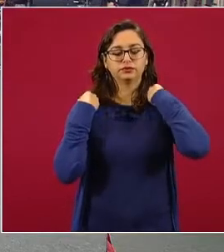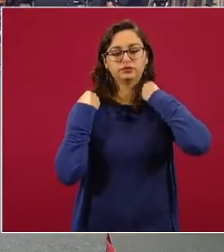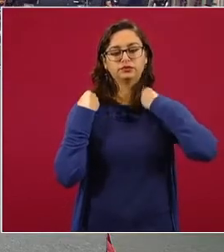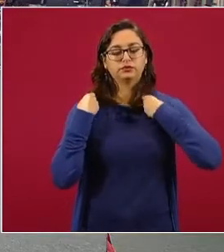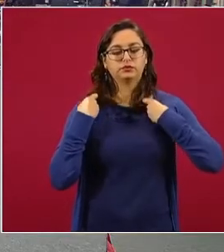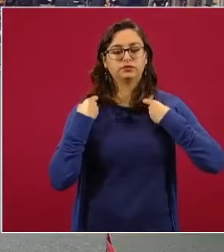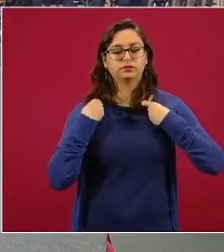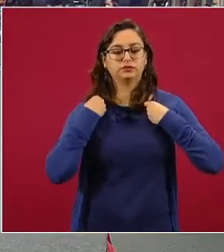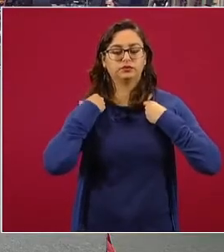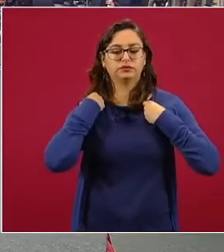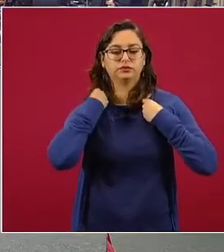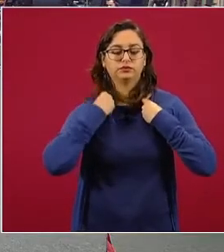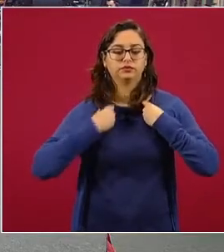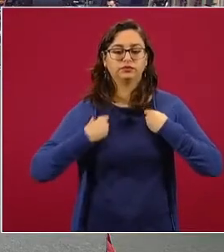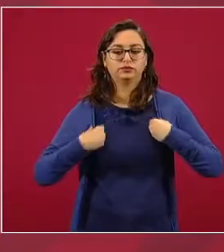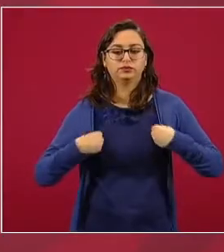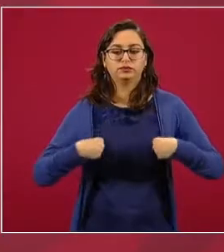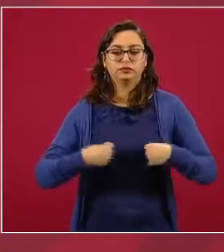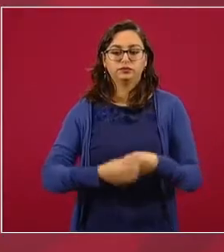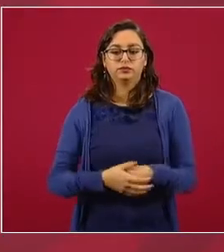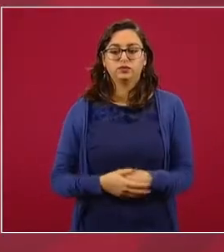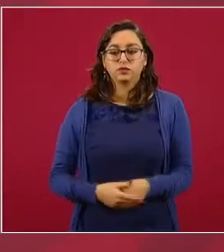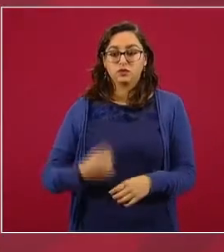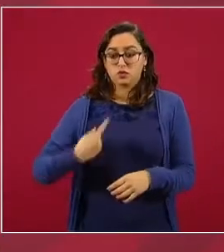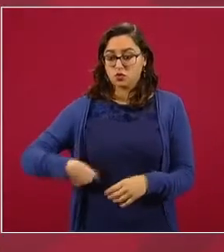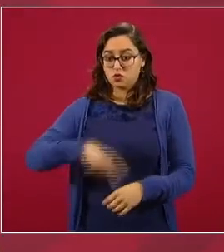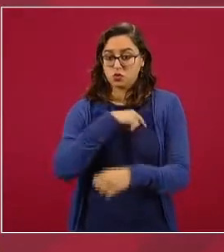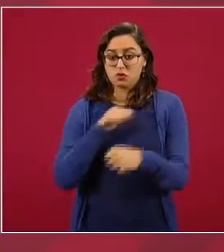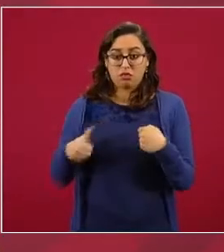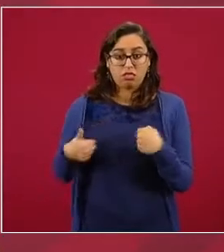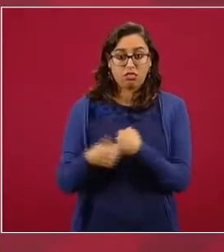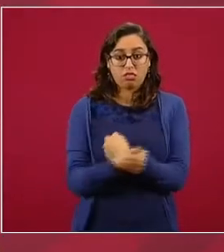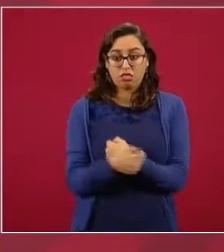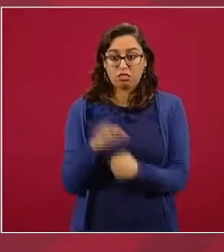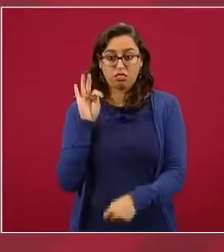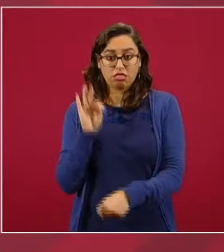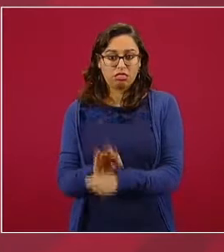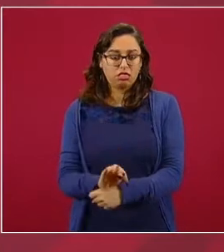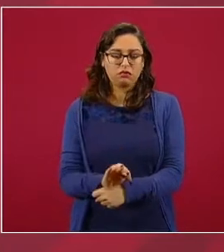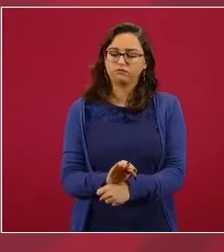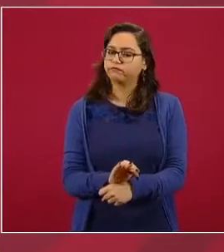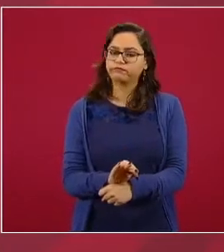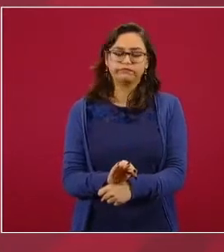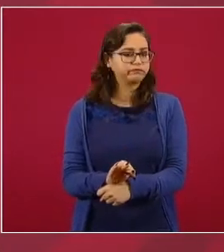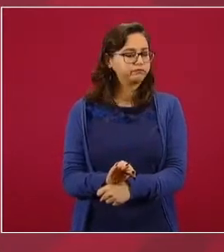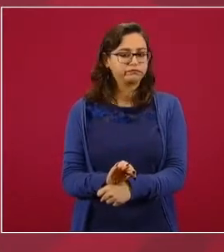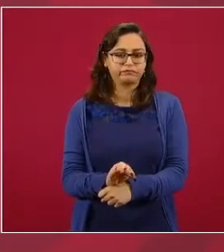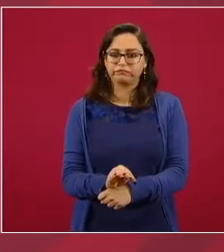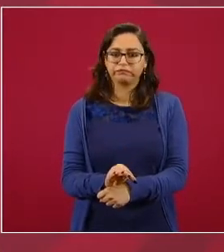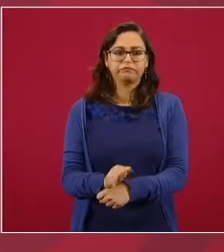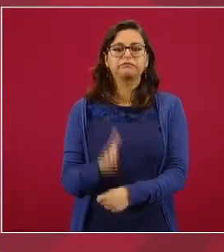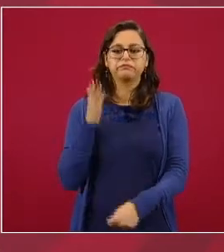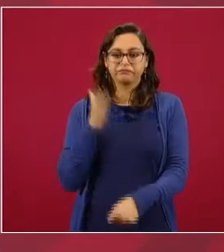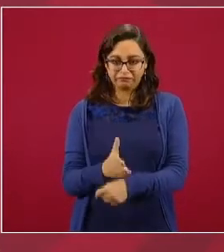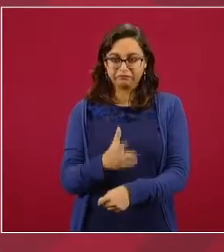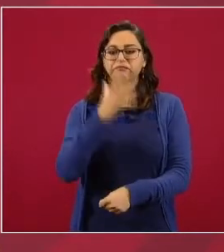Nosotros no vamos a encubrir a nadie, no hay impunidad en este gobierno.